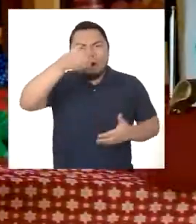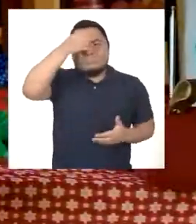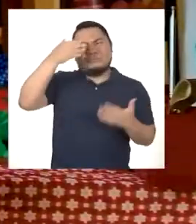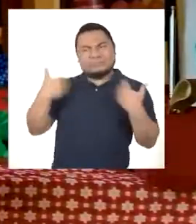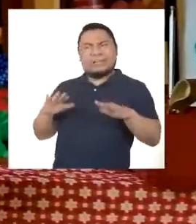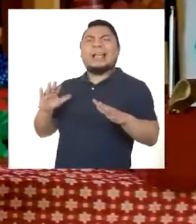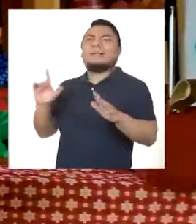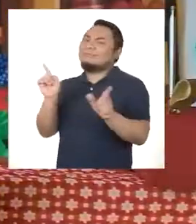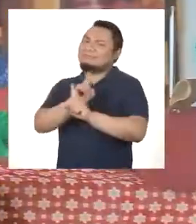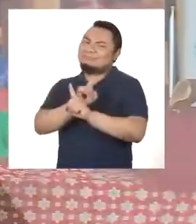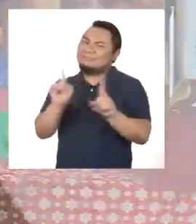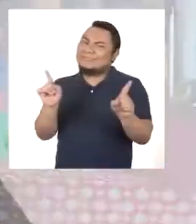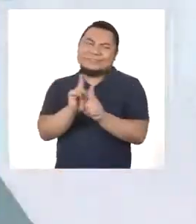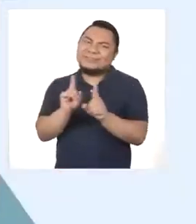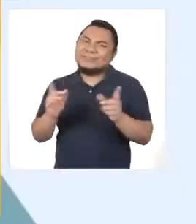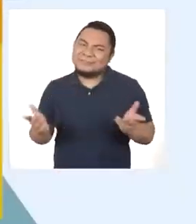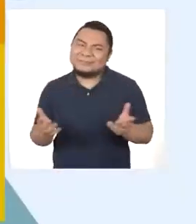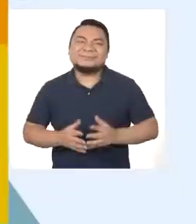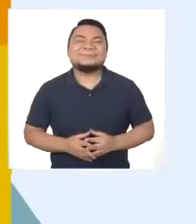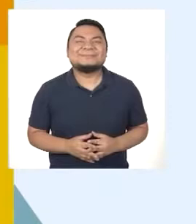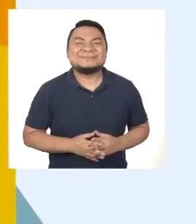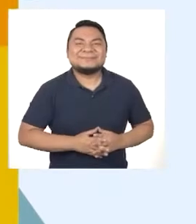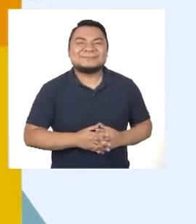nace sabiendo.